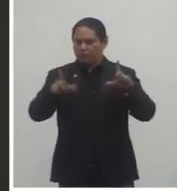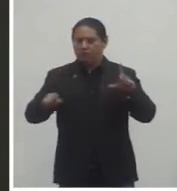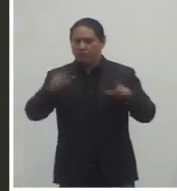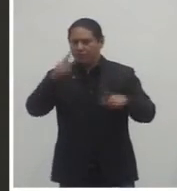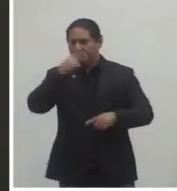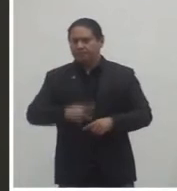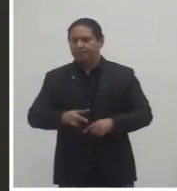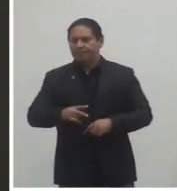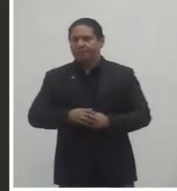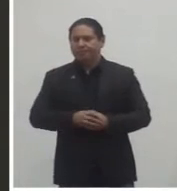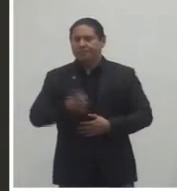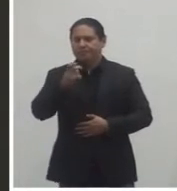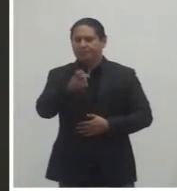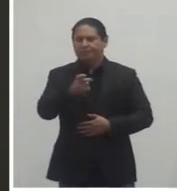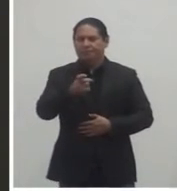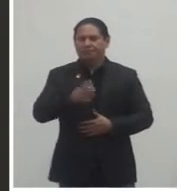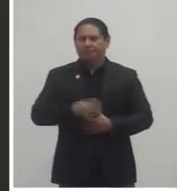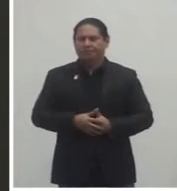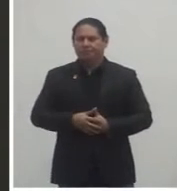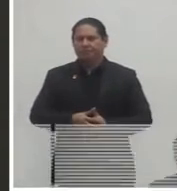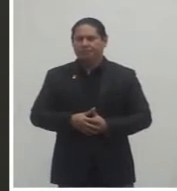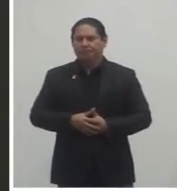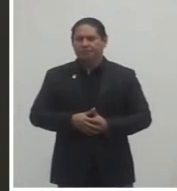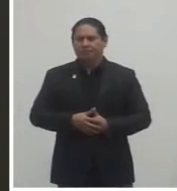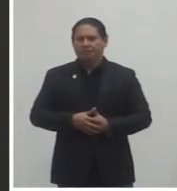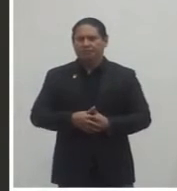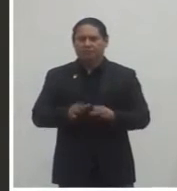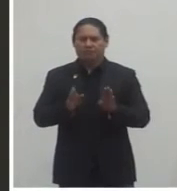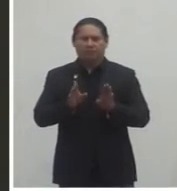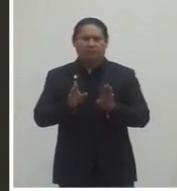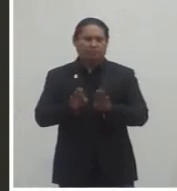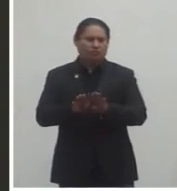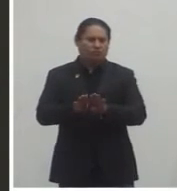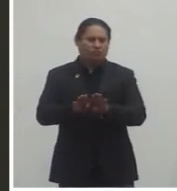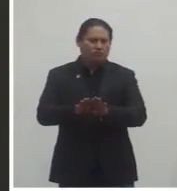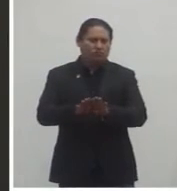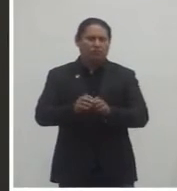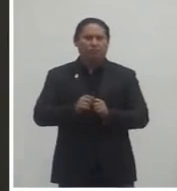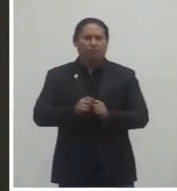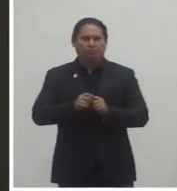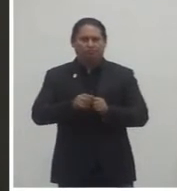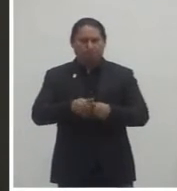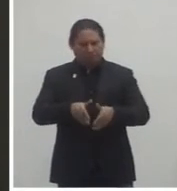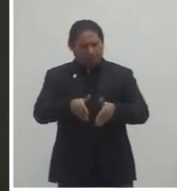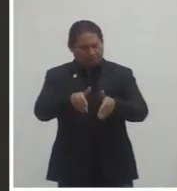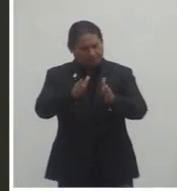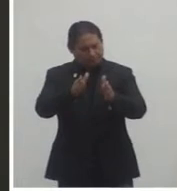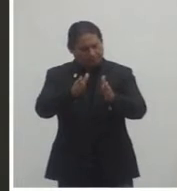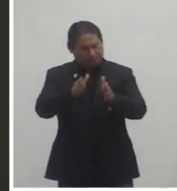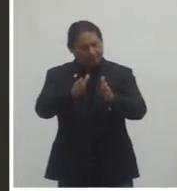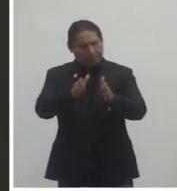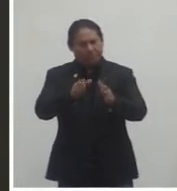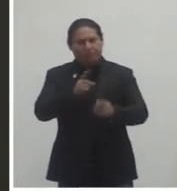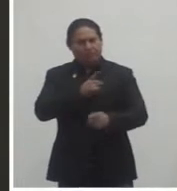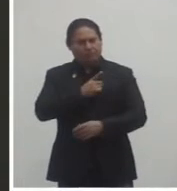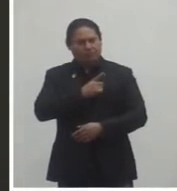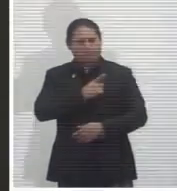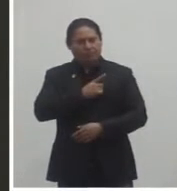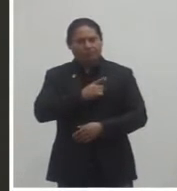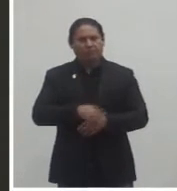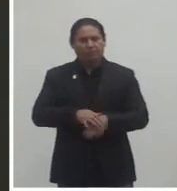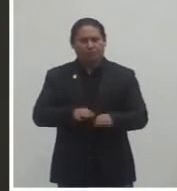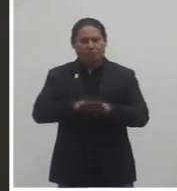En ese plano, las líneas no son tan derechas, y más bien se trata de